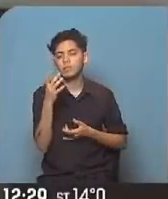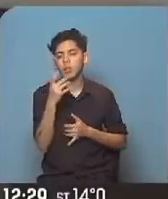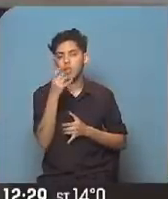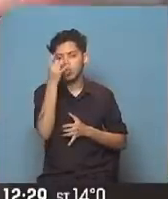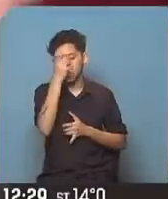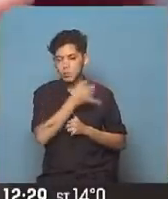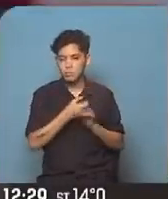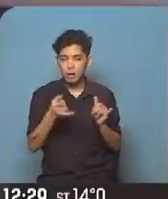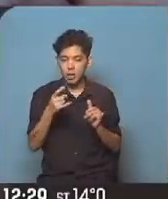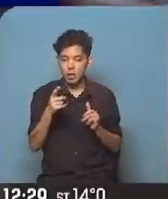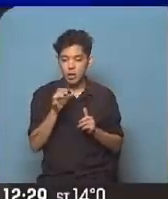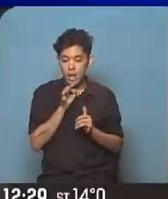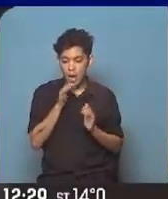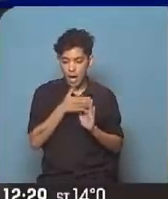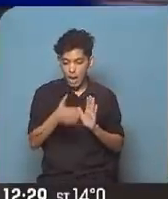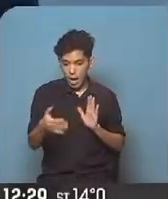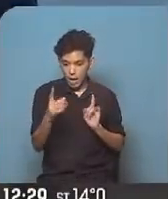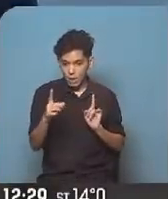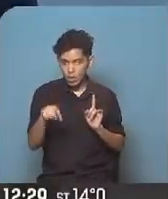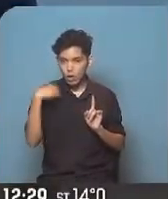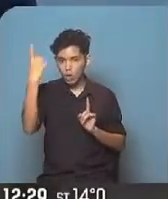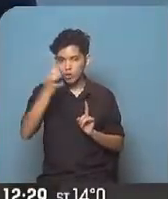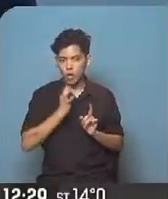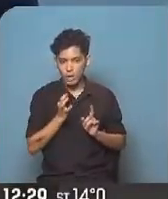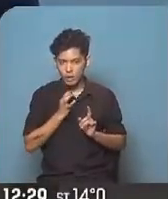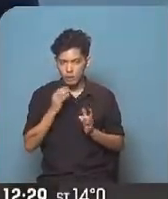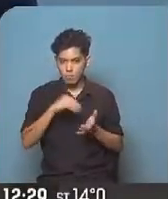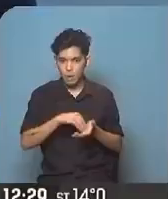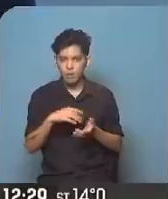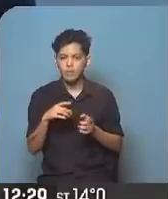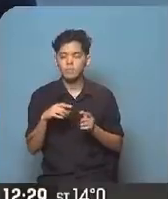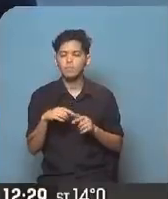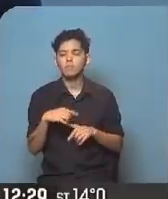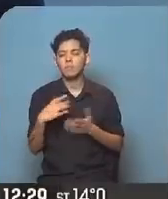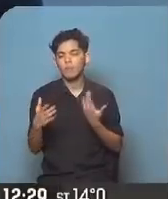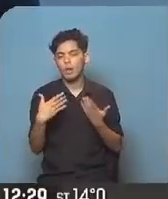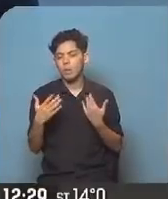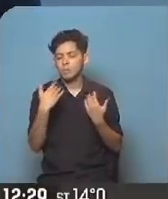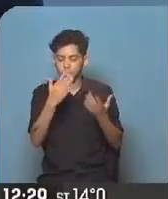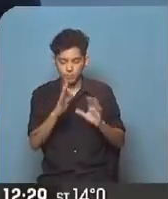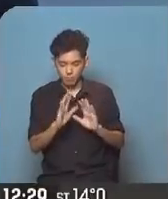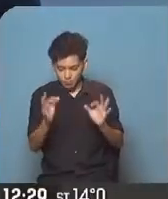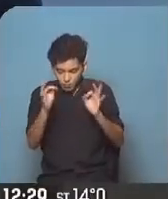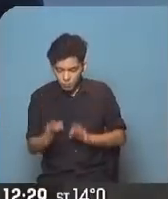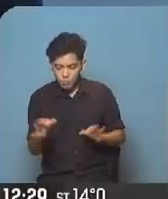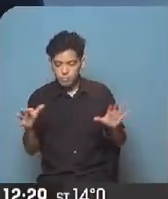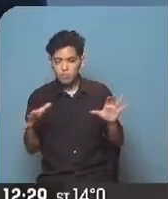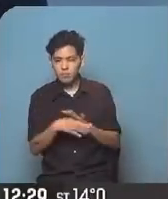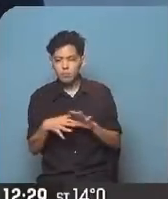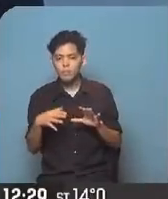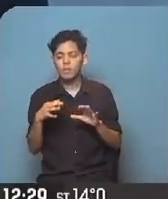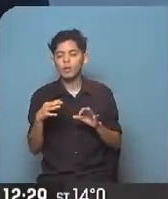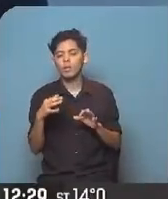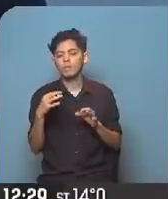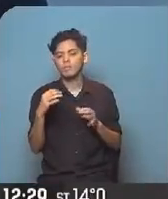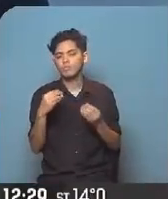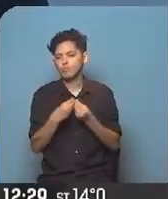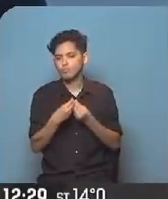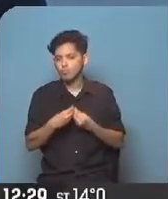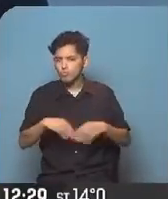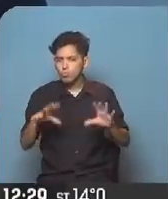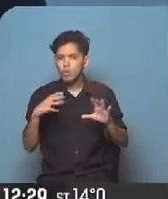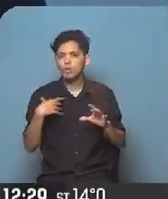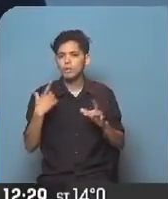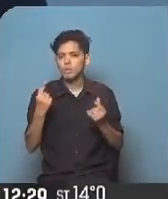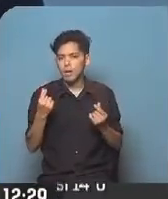este año, el resto es el año que viene. Está bien, se hablaba de, bueno, no importa, el término en particular es un montón de dinero que el